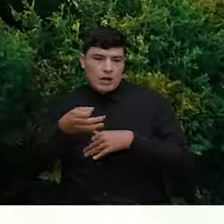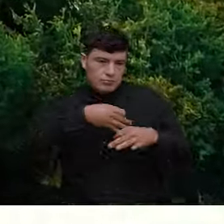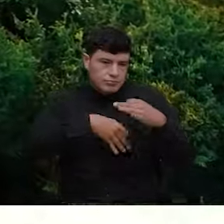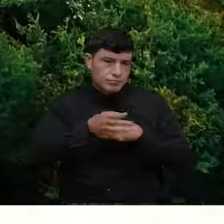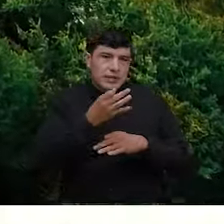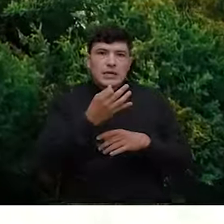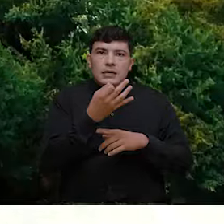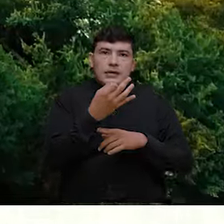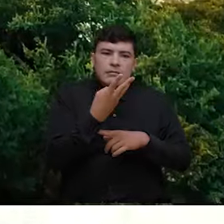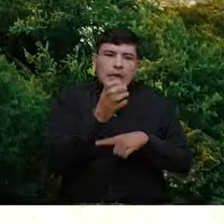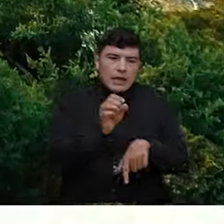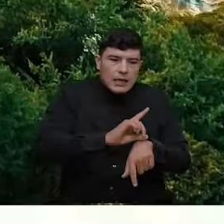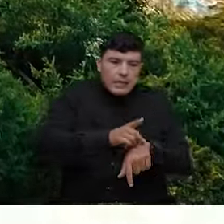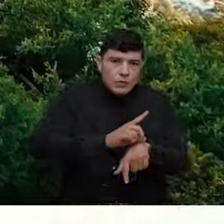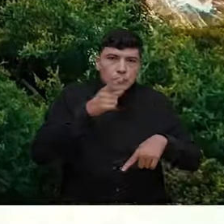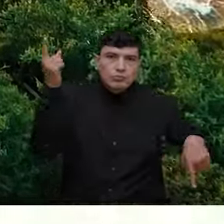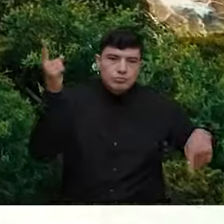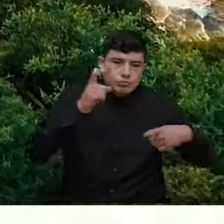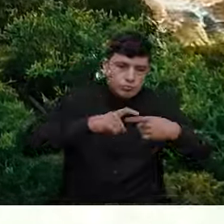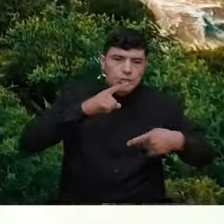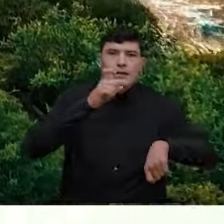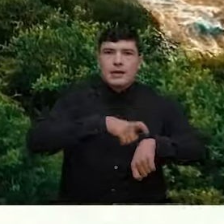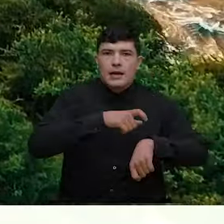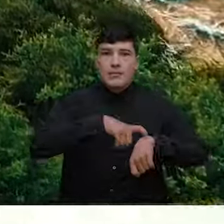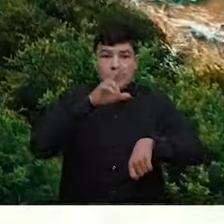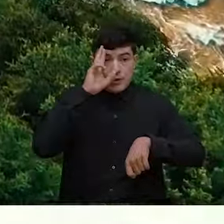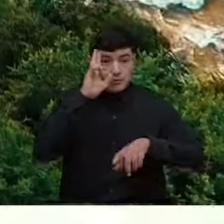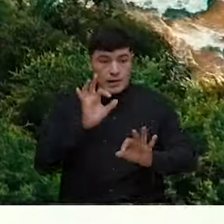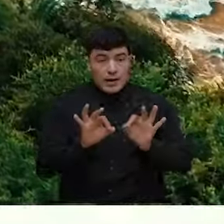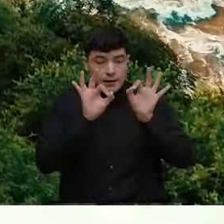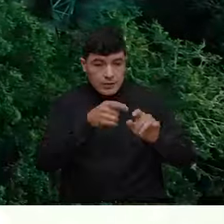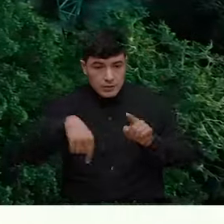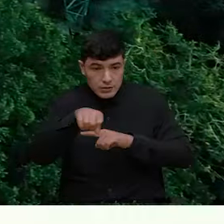garantiza el buen funcionamiento de nuestras redes.